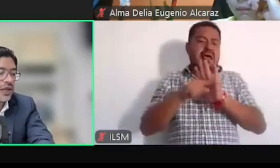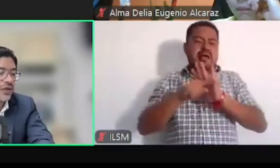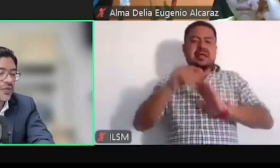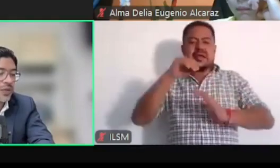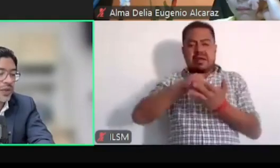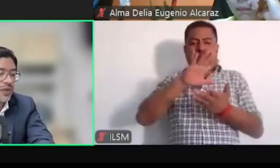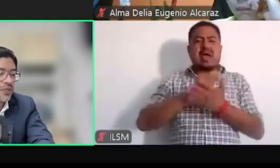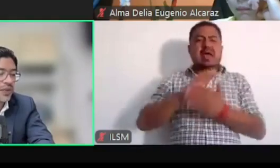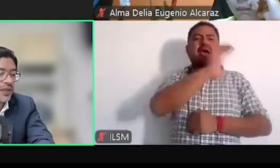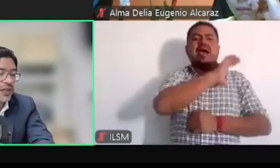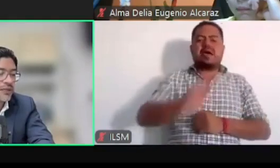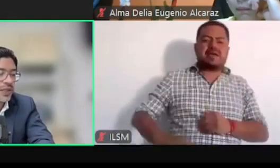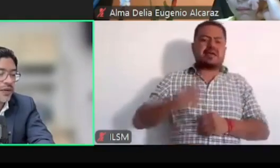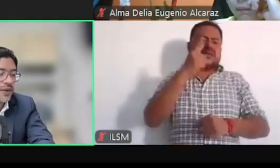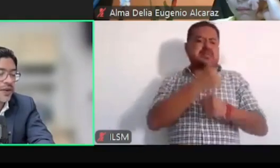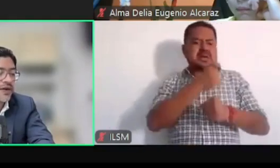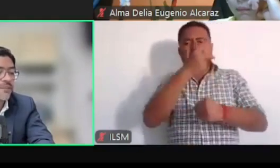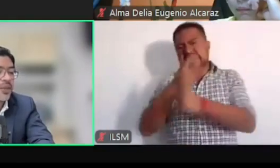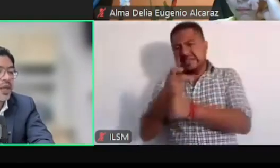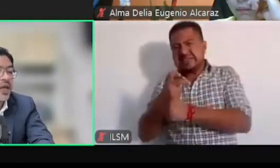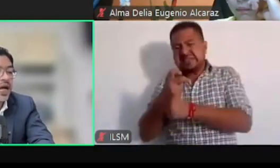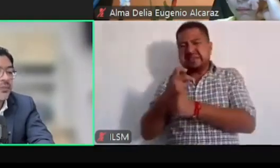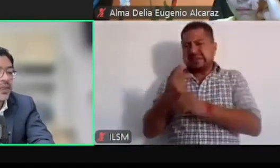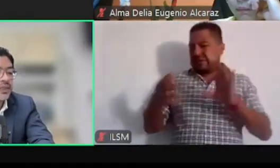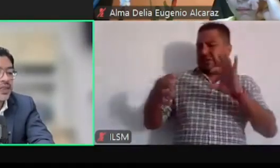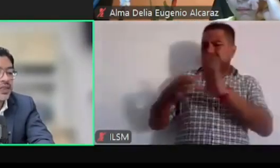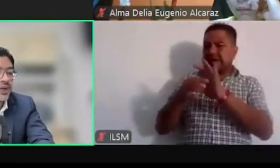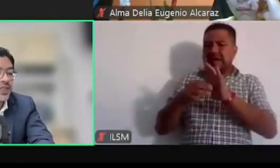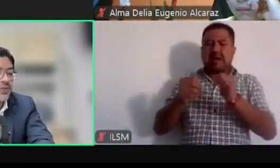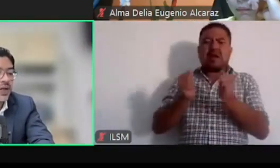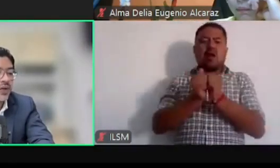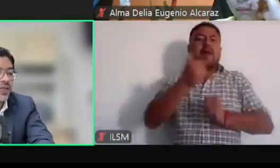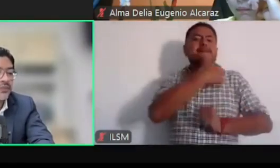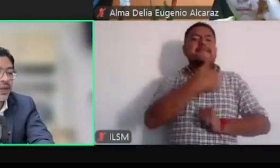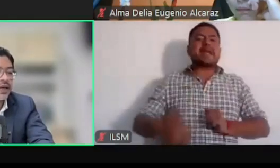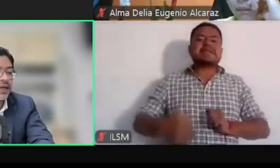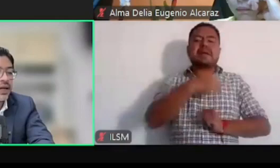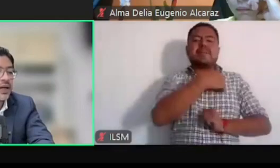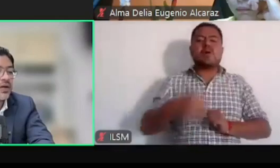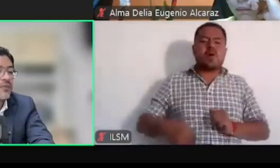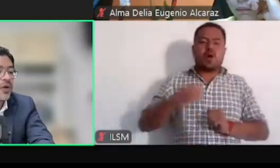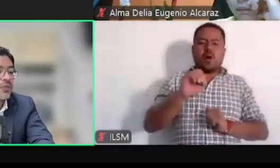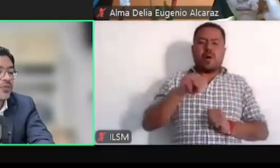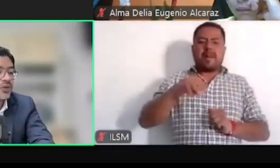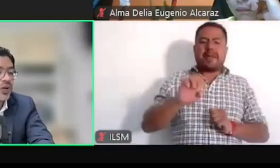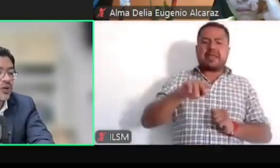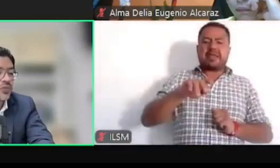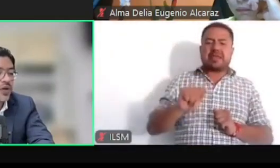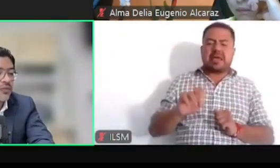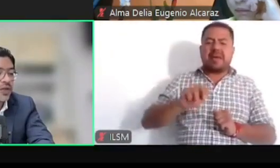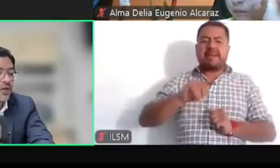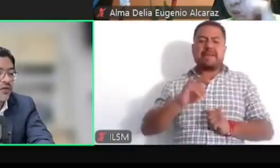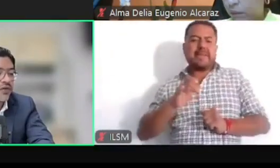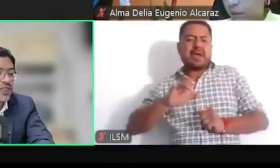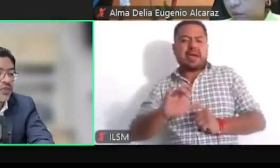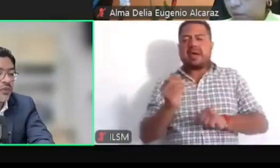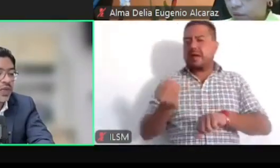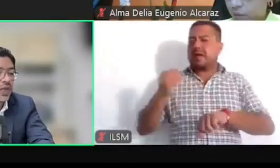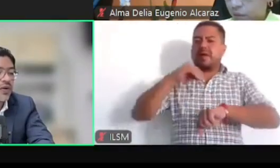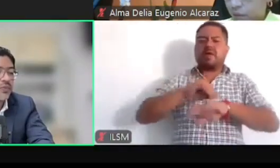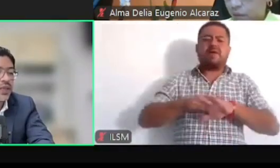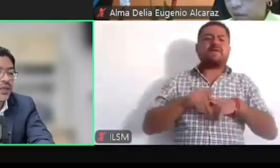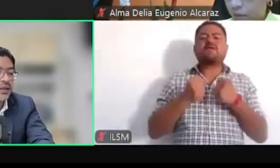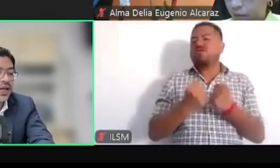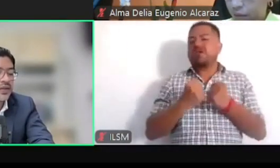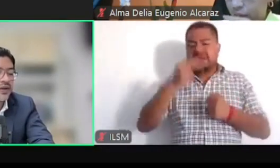candidatos propietarios suplente respectivamente a la presidencia municipal de Ometepec Guerrero postulados por el partido fuerza por